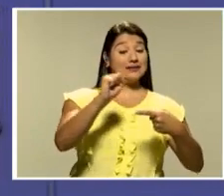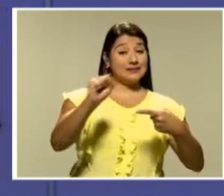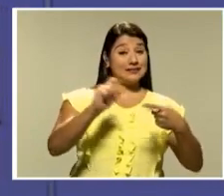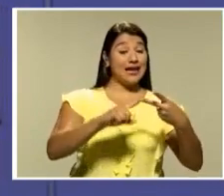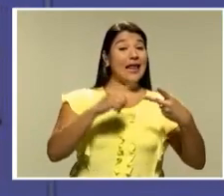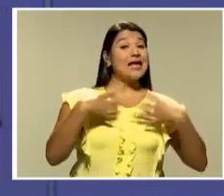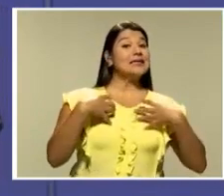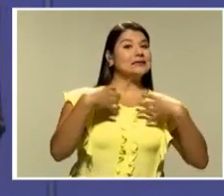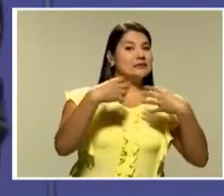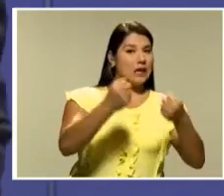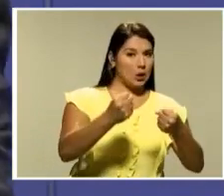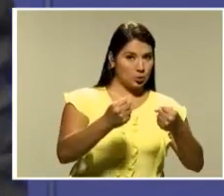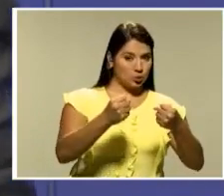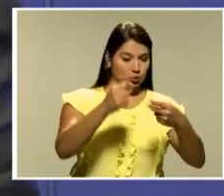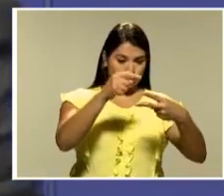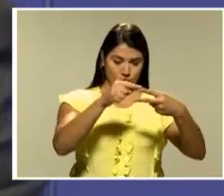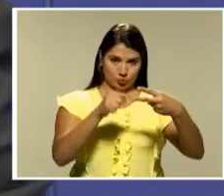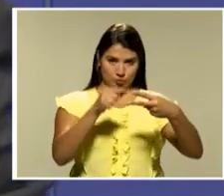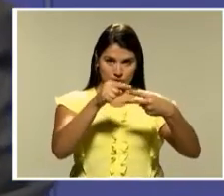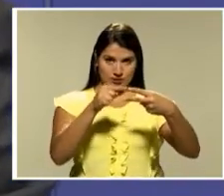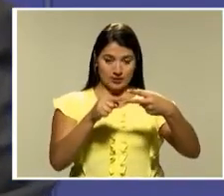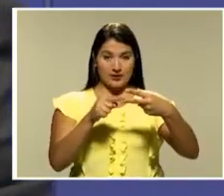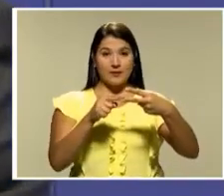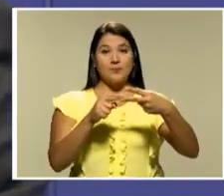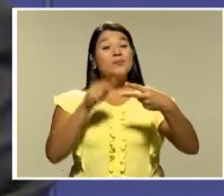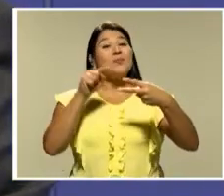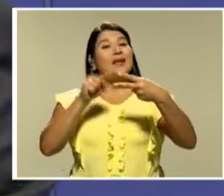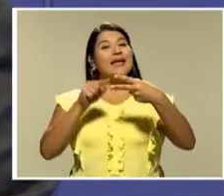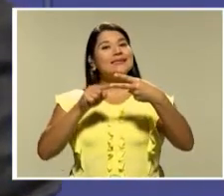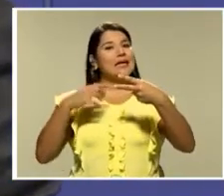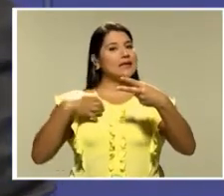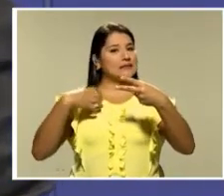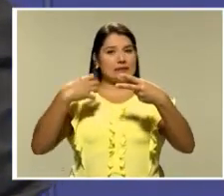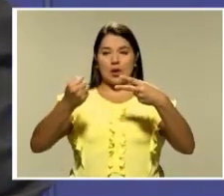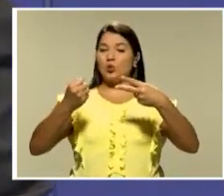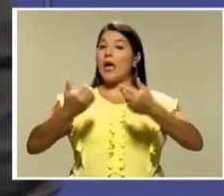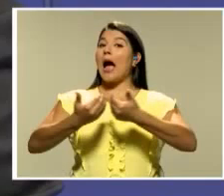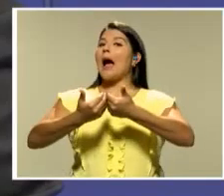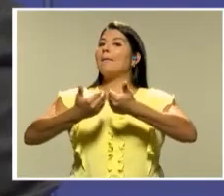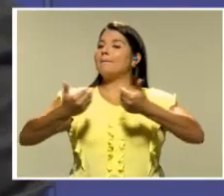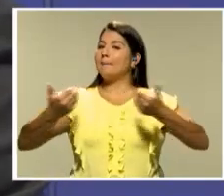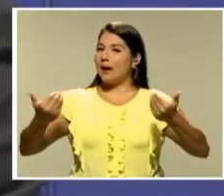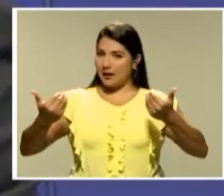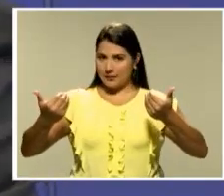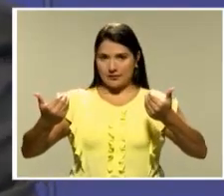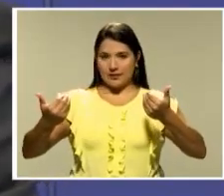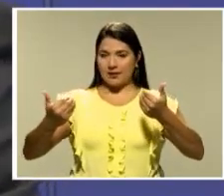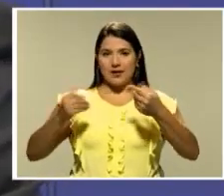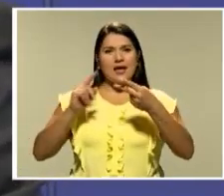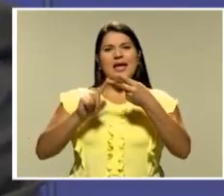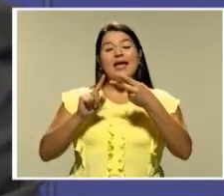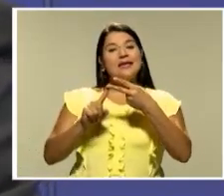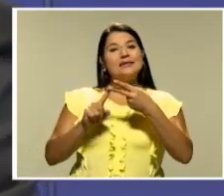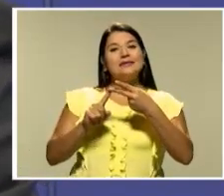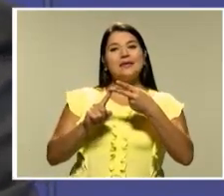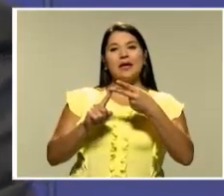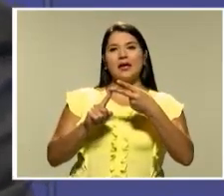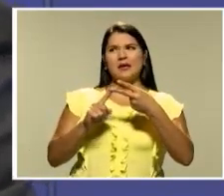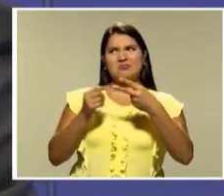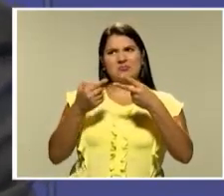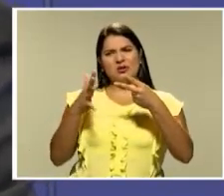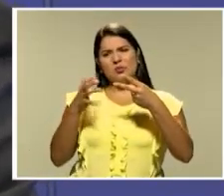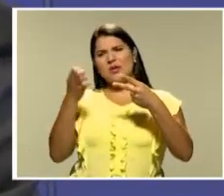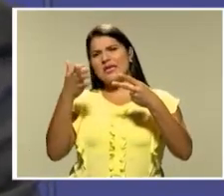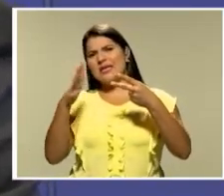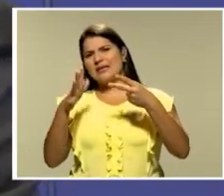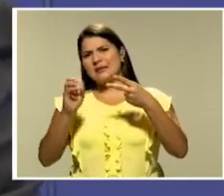seguro de pensiones y el seguro de salud. El seguro de salud es completamente aparte, ese históricamente siempre se ha llevado